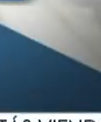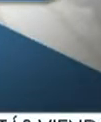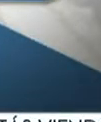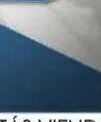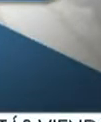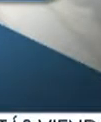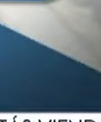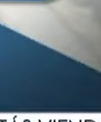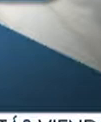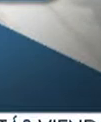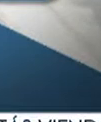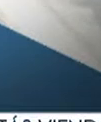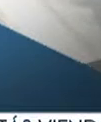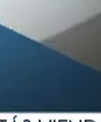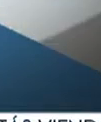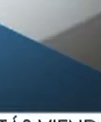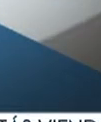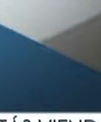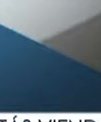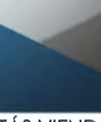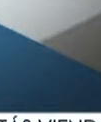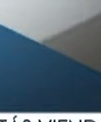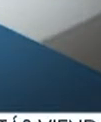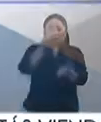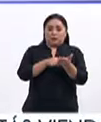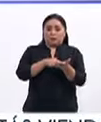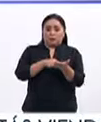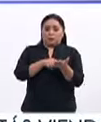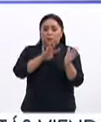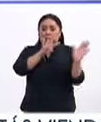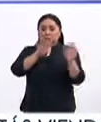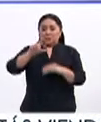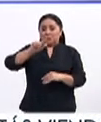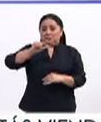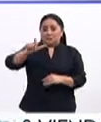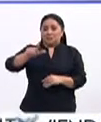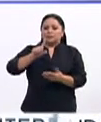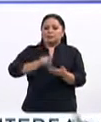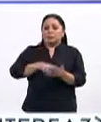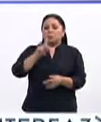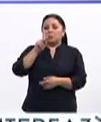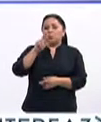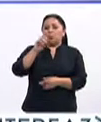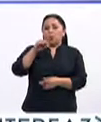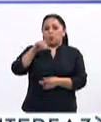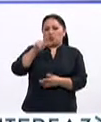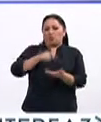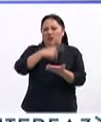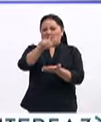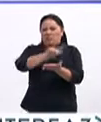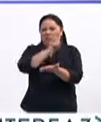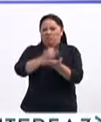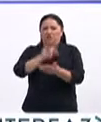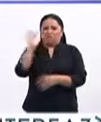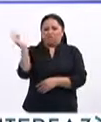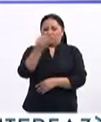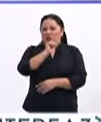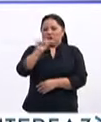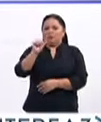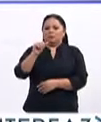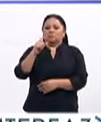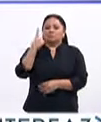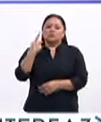En 1977 se promulga la Ley Federal de